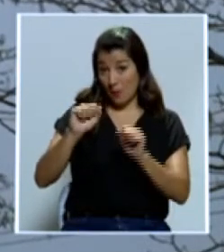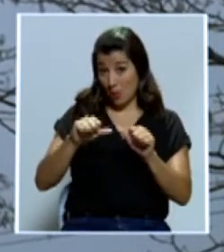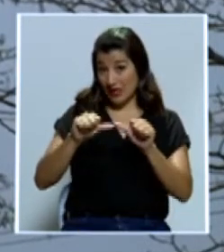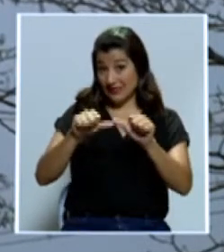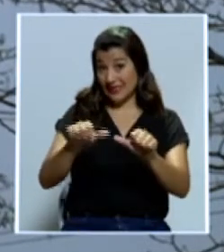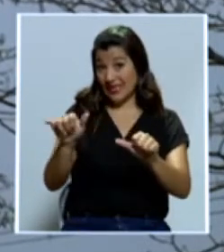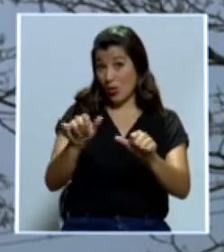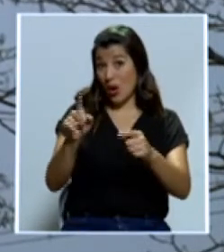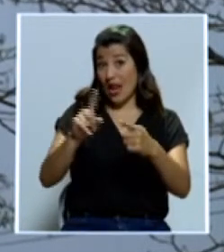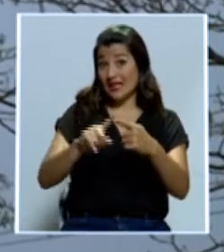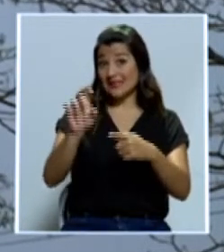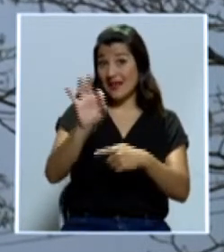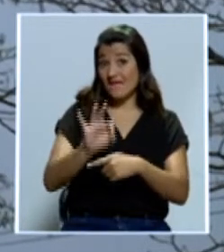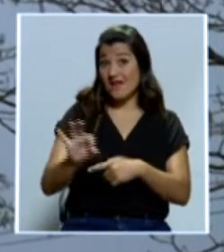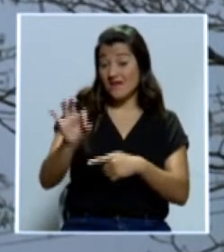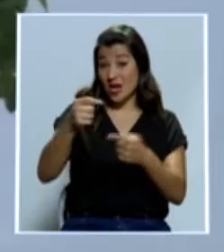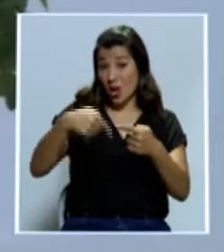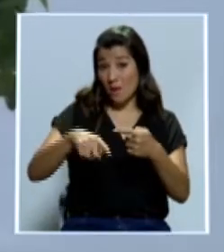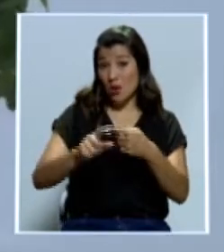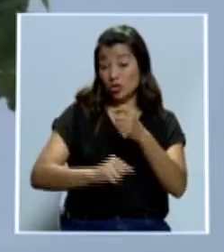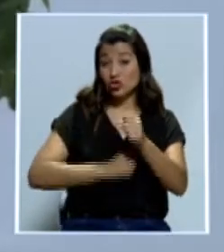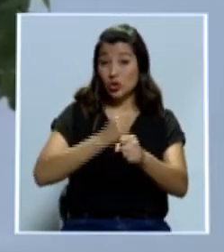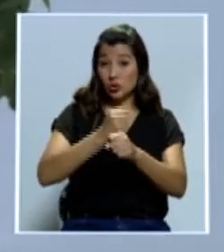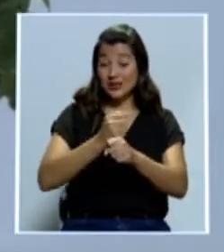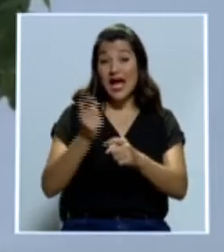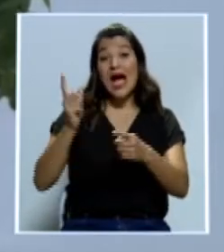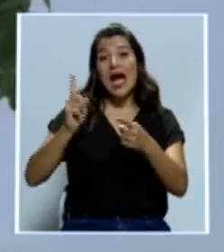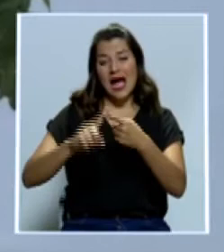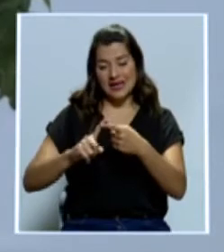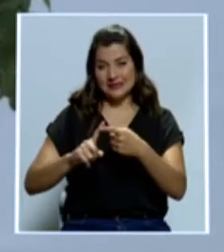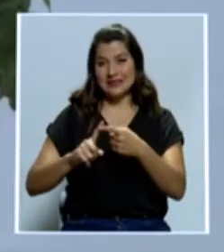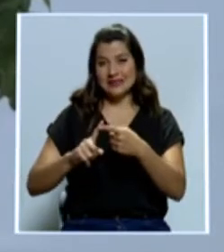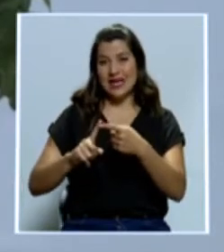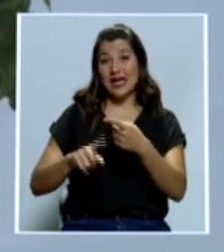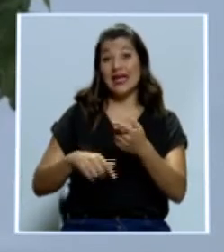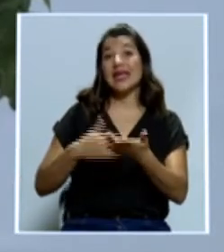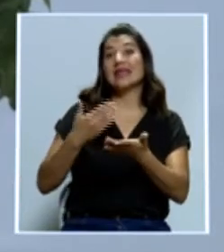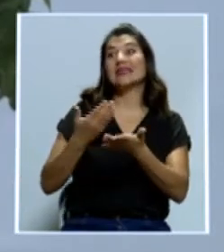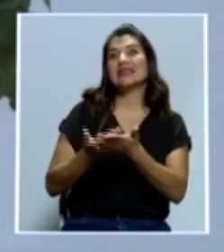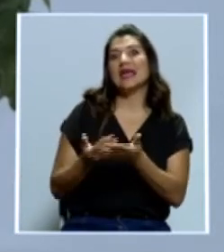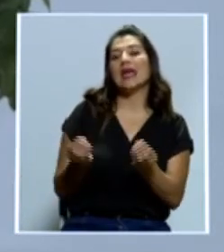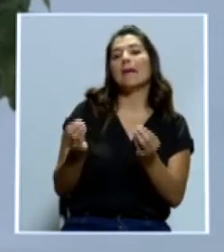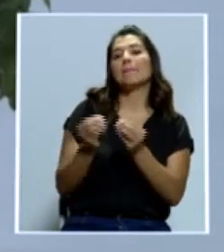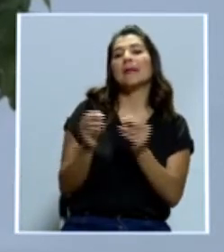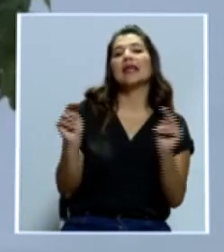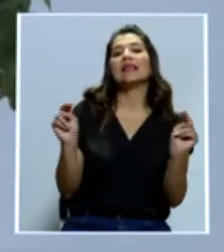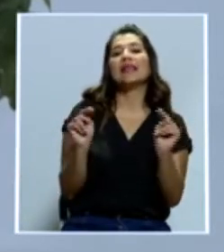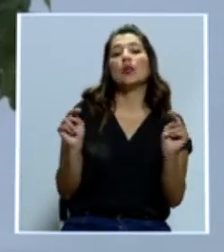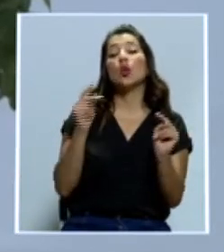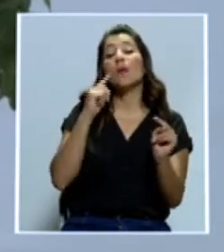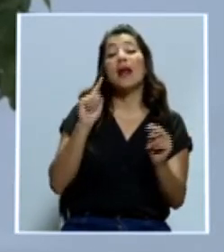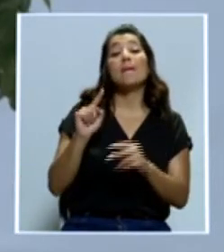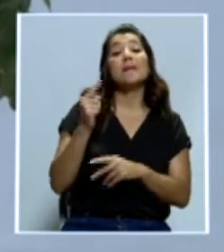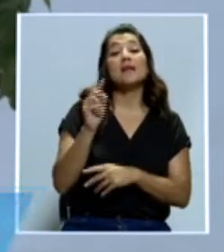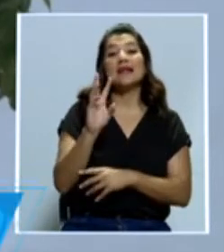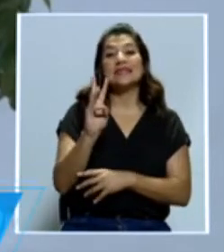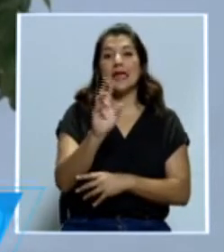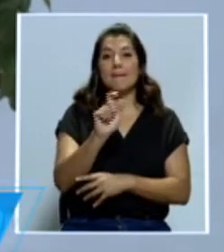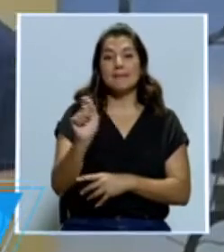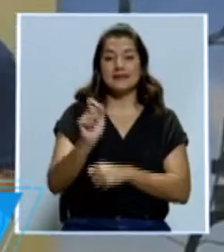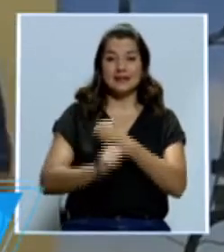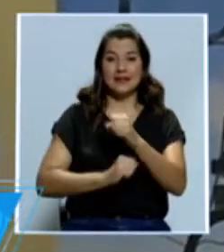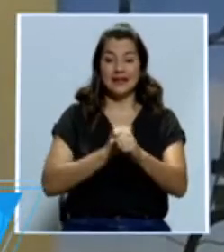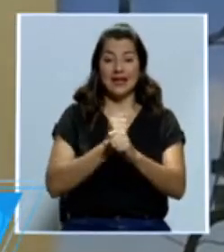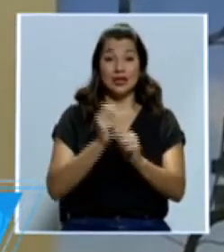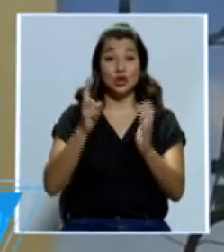año, cuando irá disminuyendo incluso a llegar a tener un fenómeno Enos neutral para el primer semestre del año 2021.